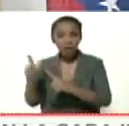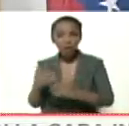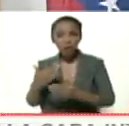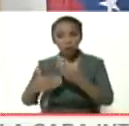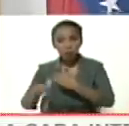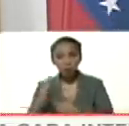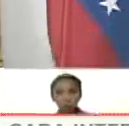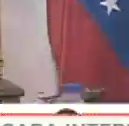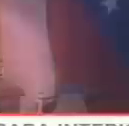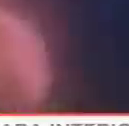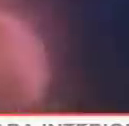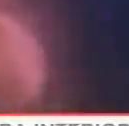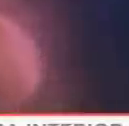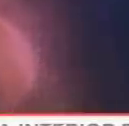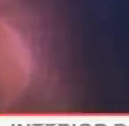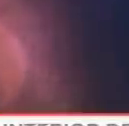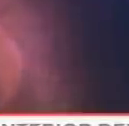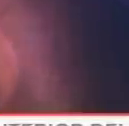favor.